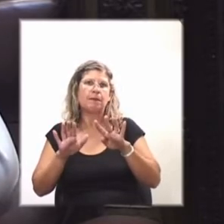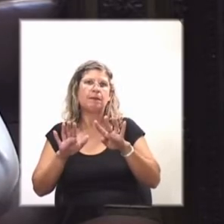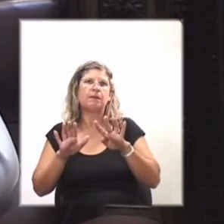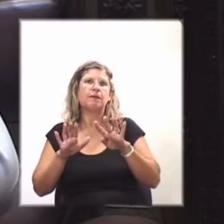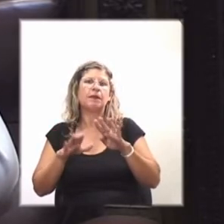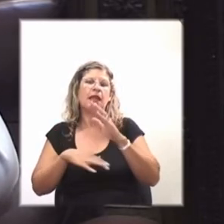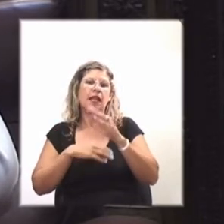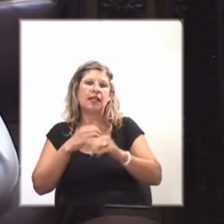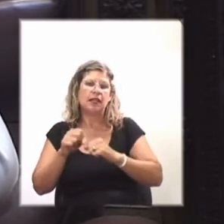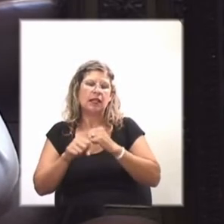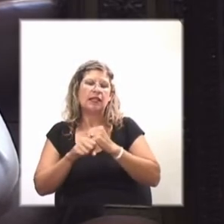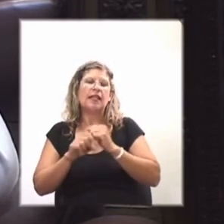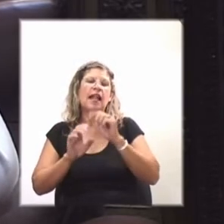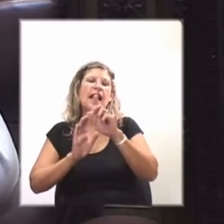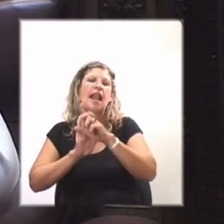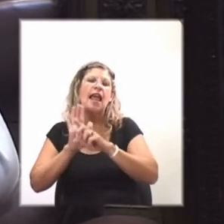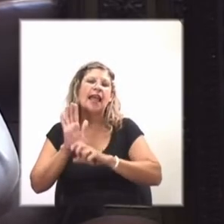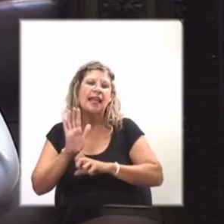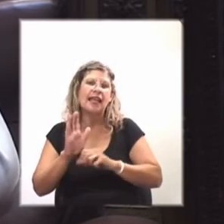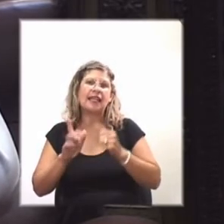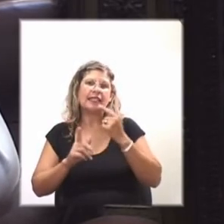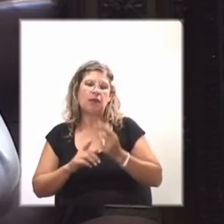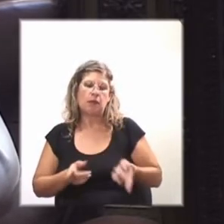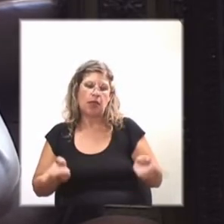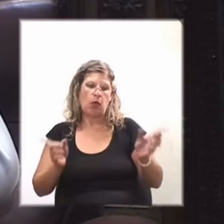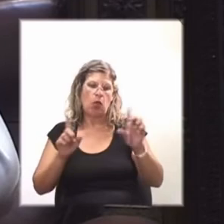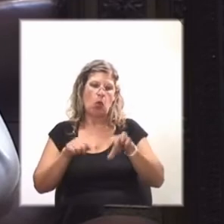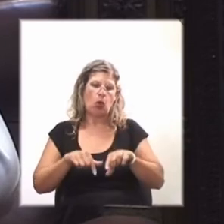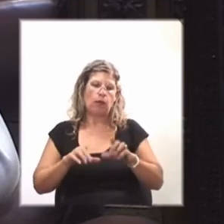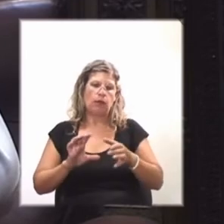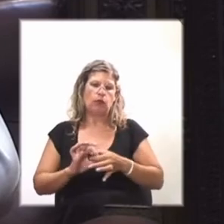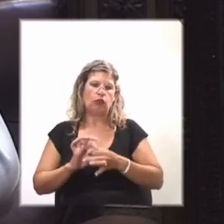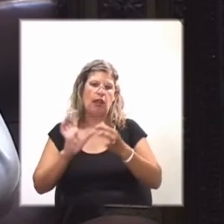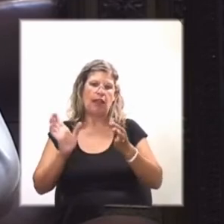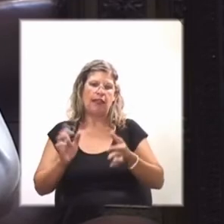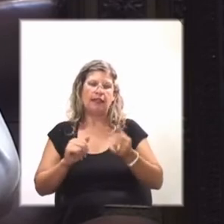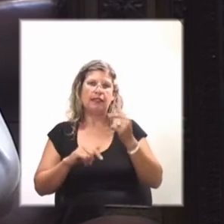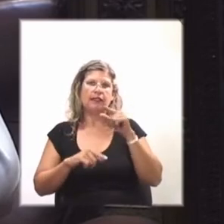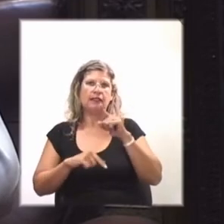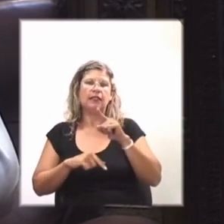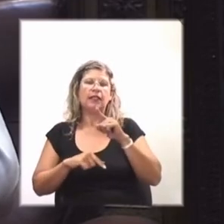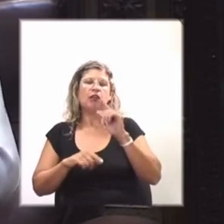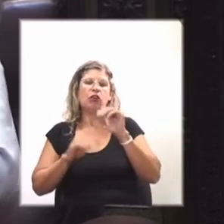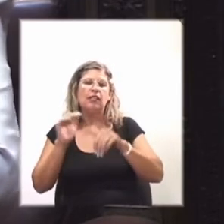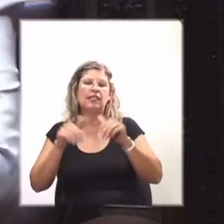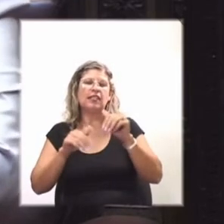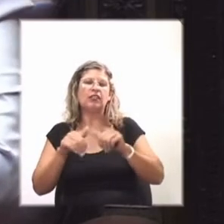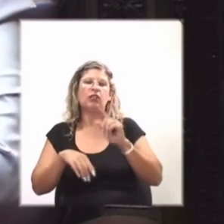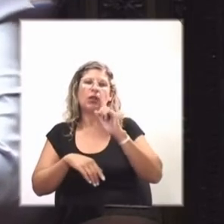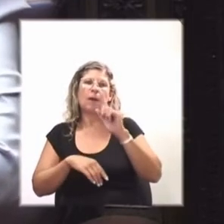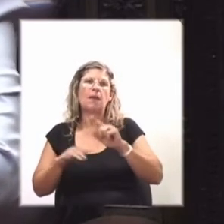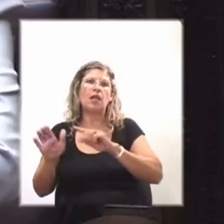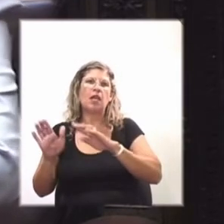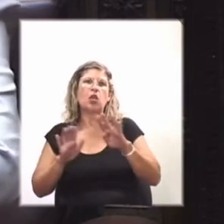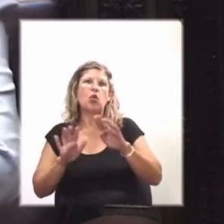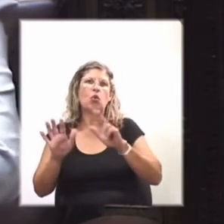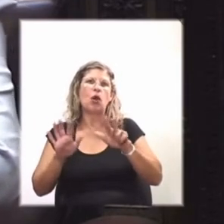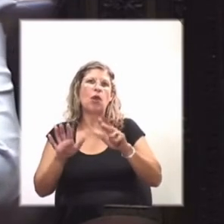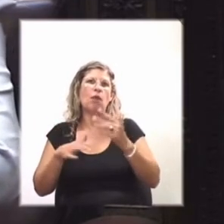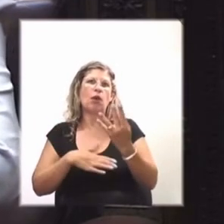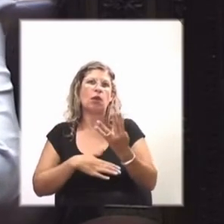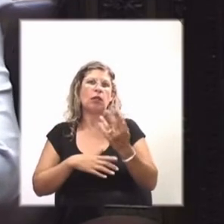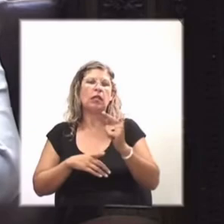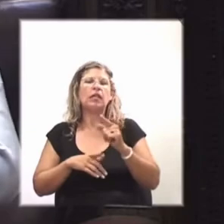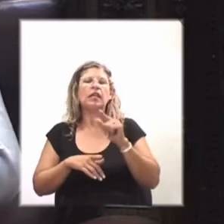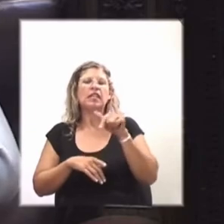39 año legislativo desde el retorno de la democracia tras las elecciones de 1984. Y la simple comparación de